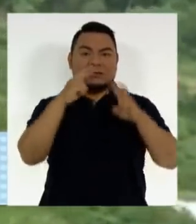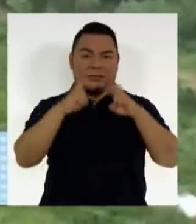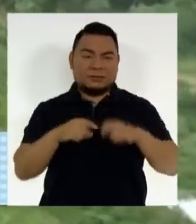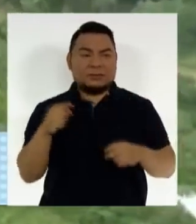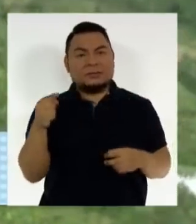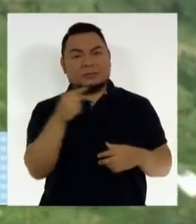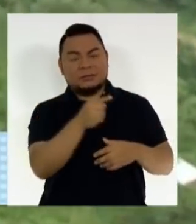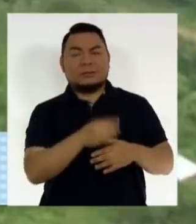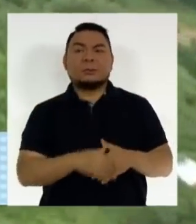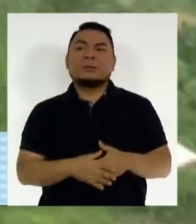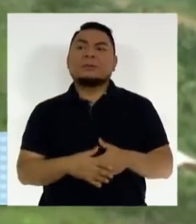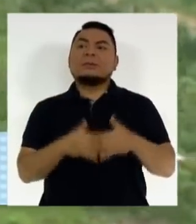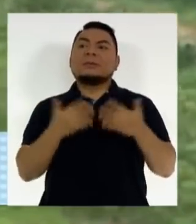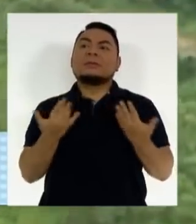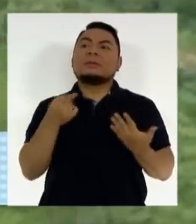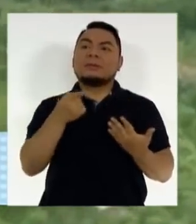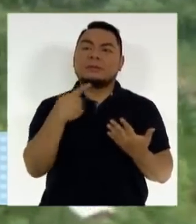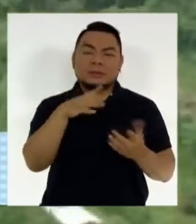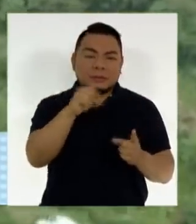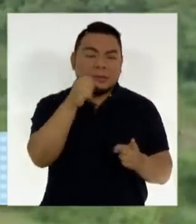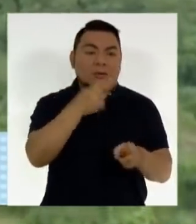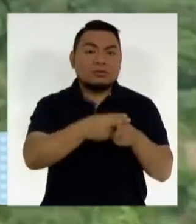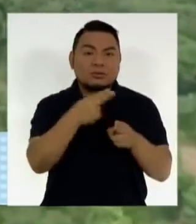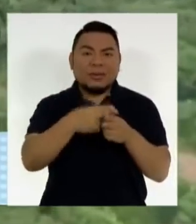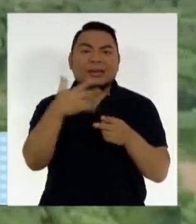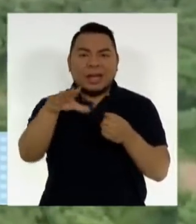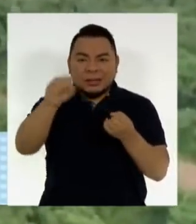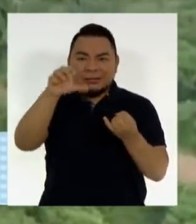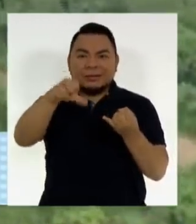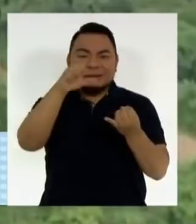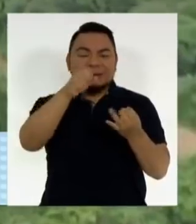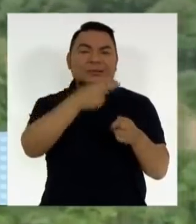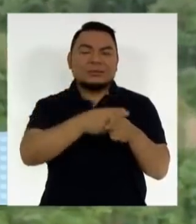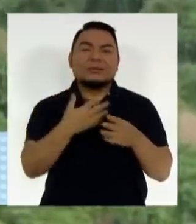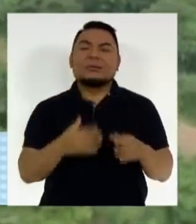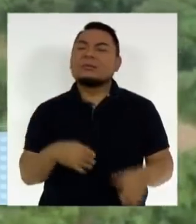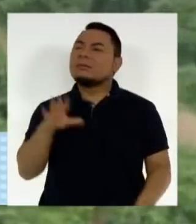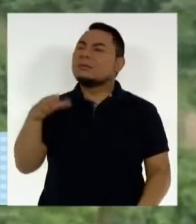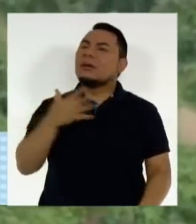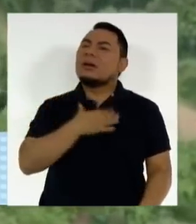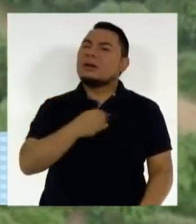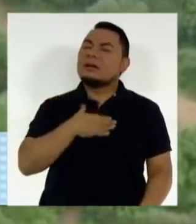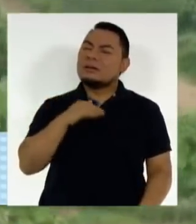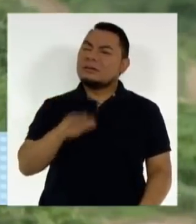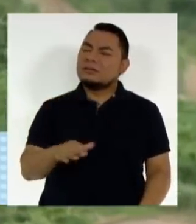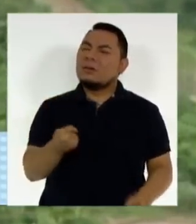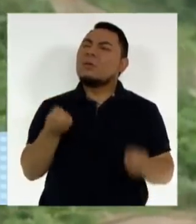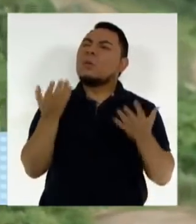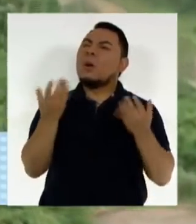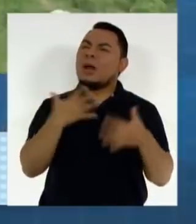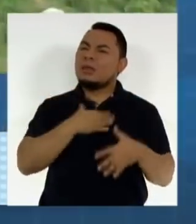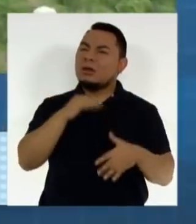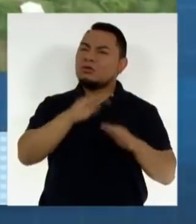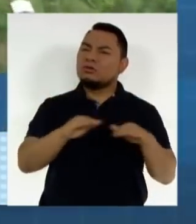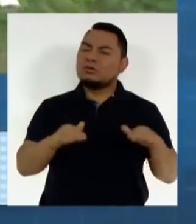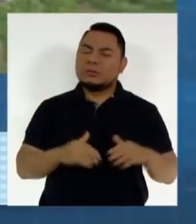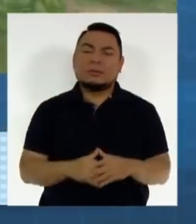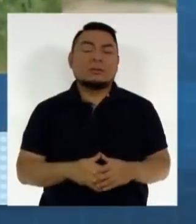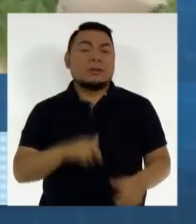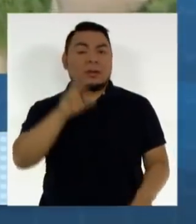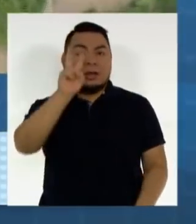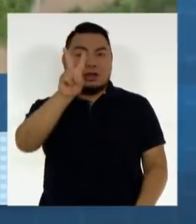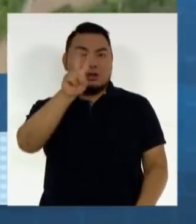investigación, ¿no? Ya hay identificados varios de ellos, hay menores de edad. ¿Cuántos menores de edad? Porque se hablaban de dos en un inicio. Dos